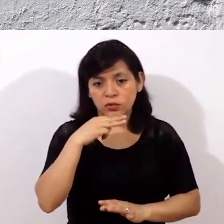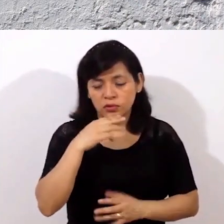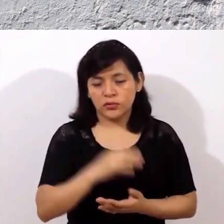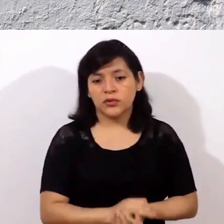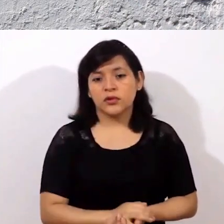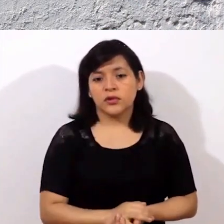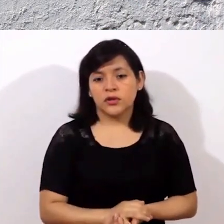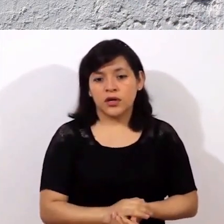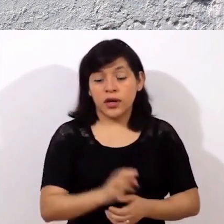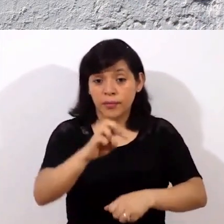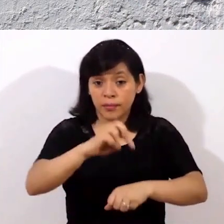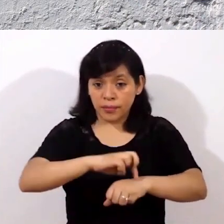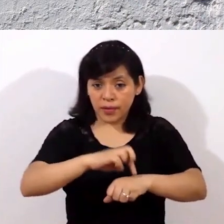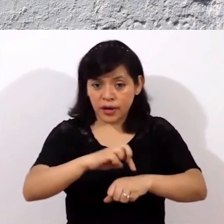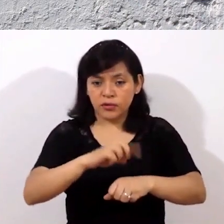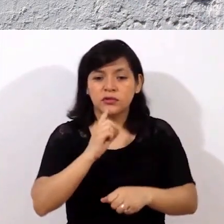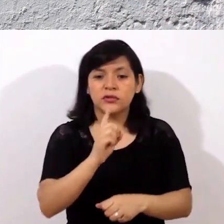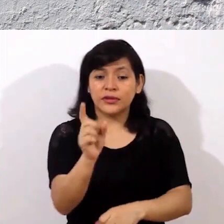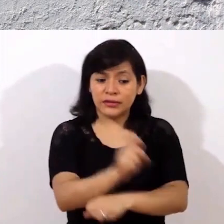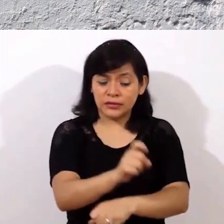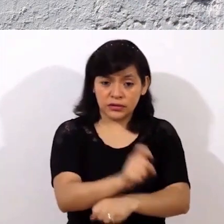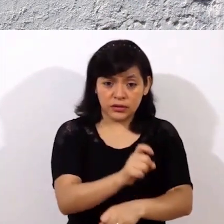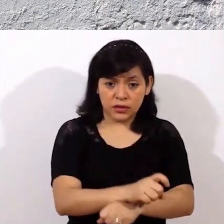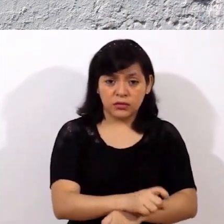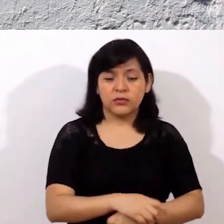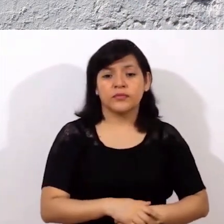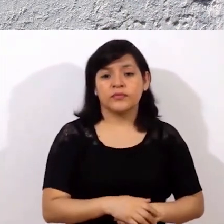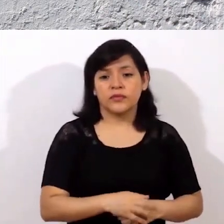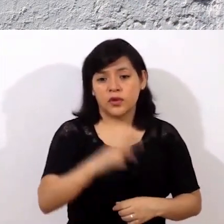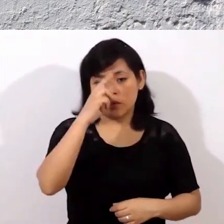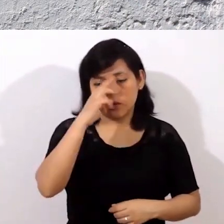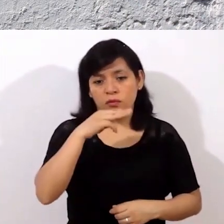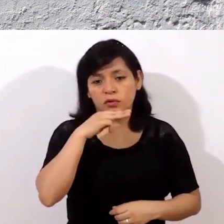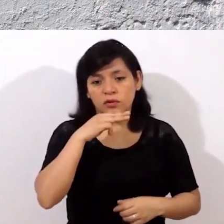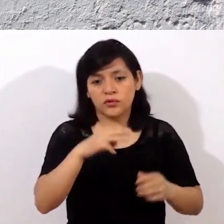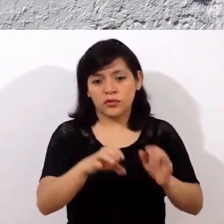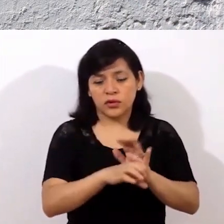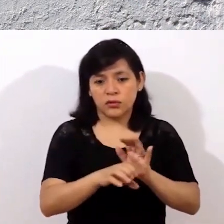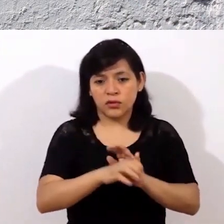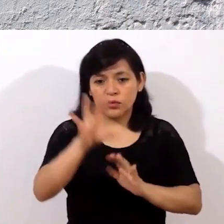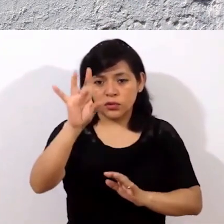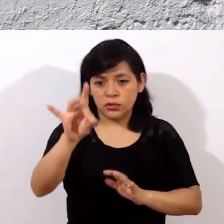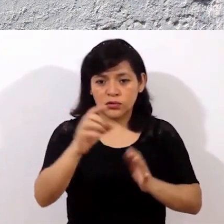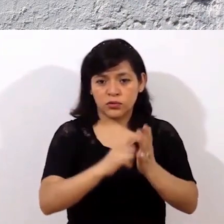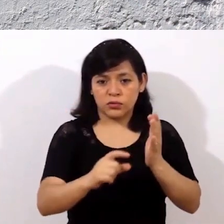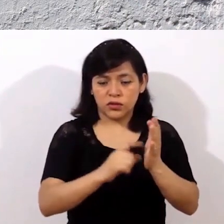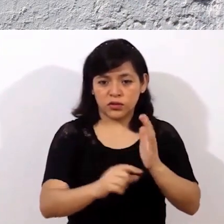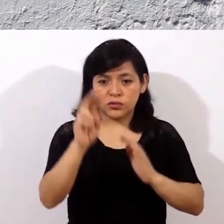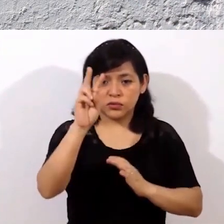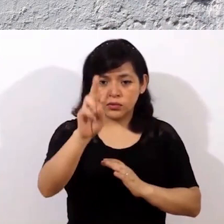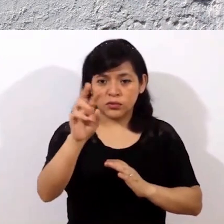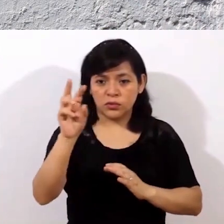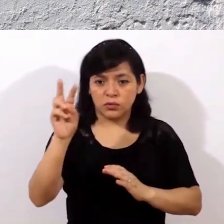interesante. Y este mismo concepto lo podemos ver en Israel. Romanos 8:22. Ya a estas alturas